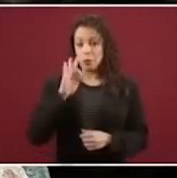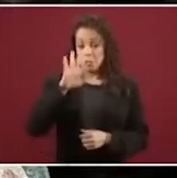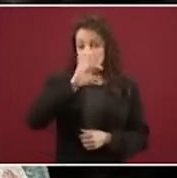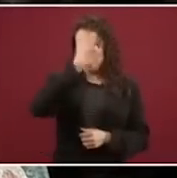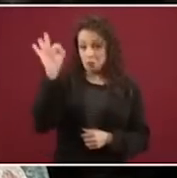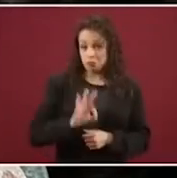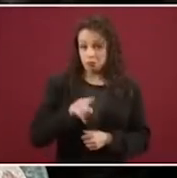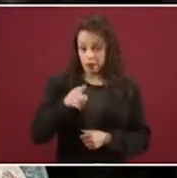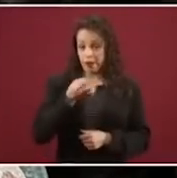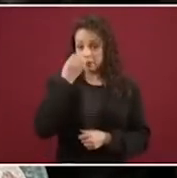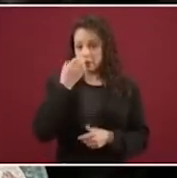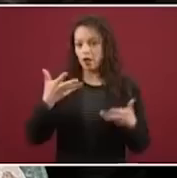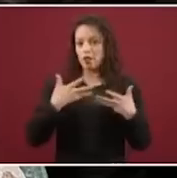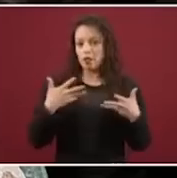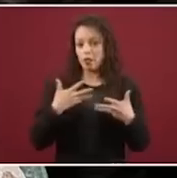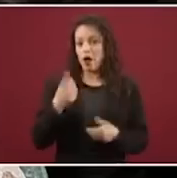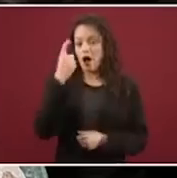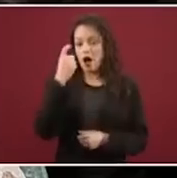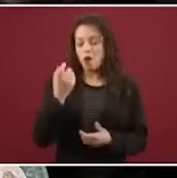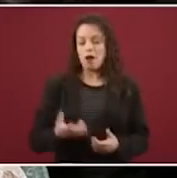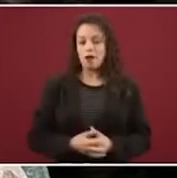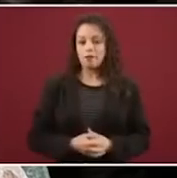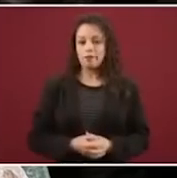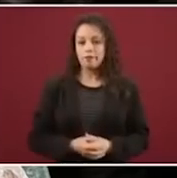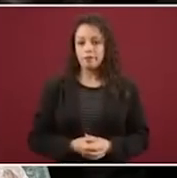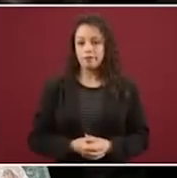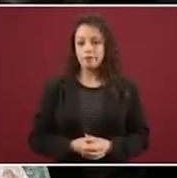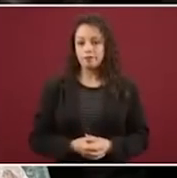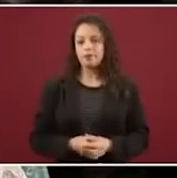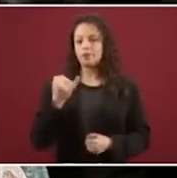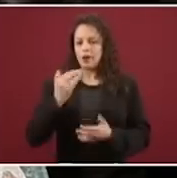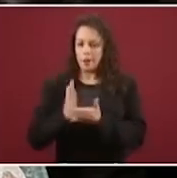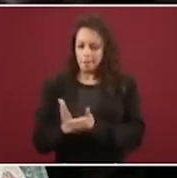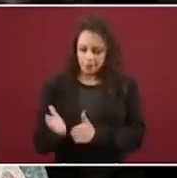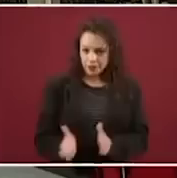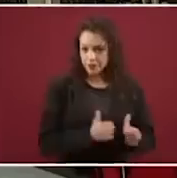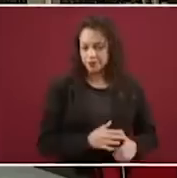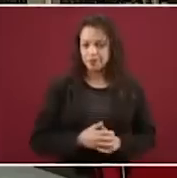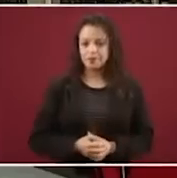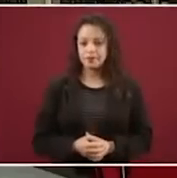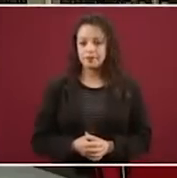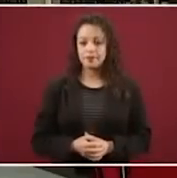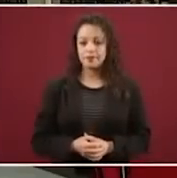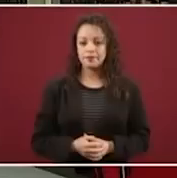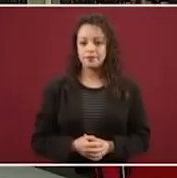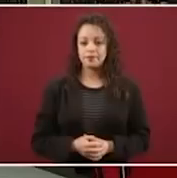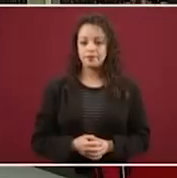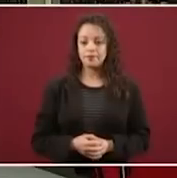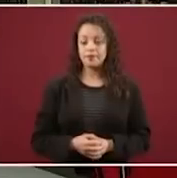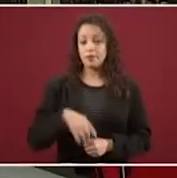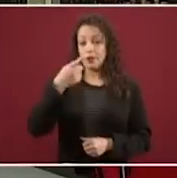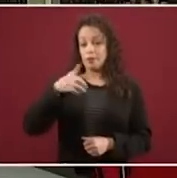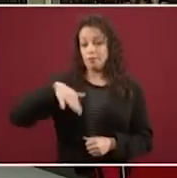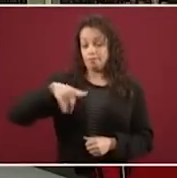48% de estas escuelas tiene el agua potable. Por otro lado, a partir de lo que usted dijo, presidente, de cambiar